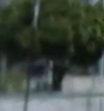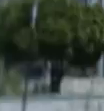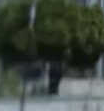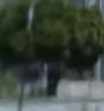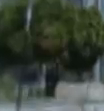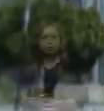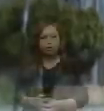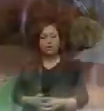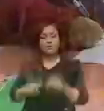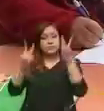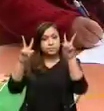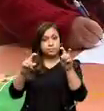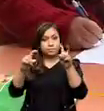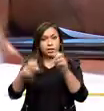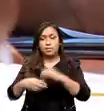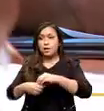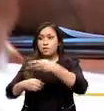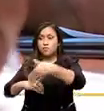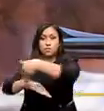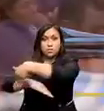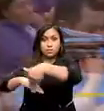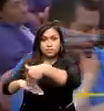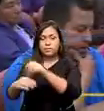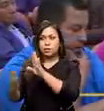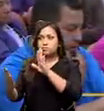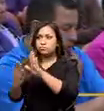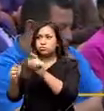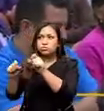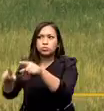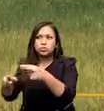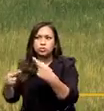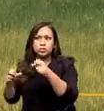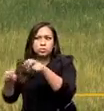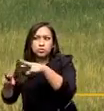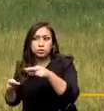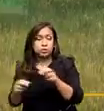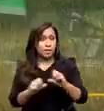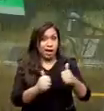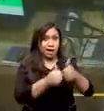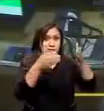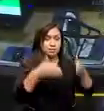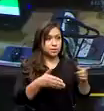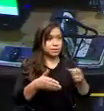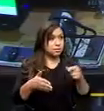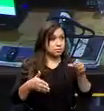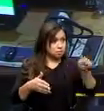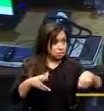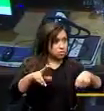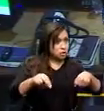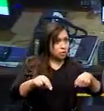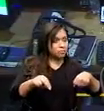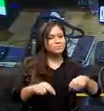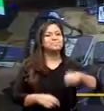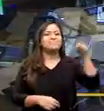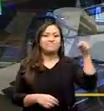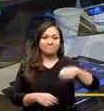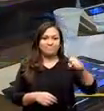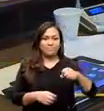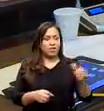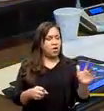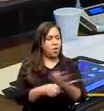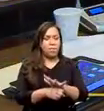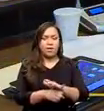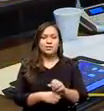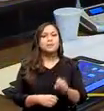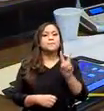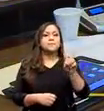Contigo de ley. La consulta prelegislativa para el proyecto de ley de tierras fue aprobada en Asamblea Nacional por mayoría absoluta